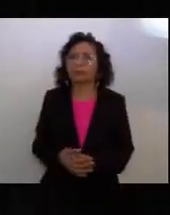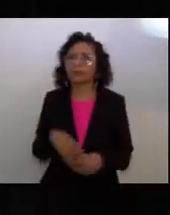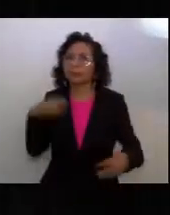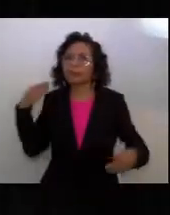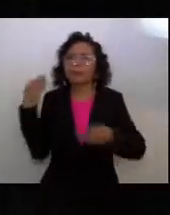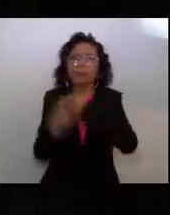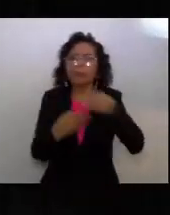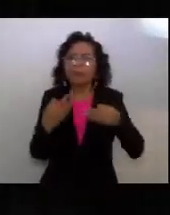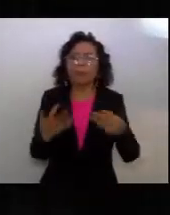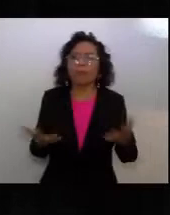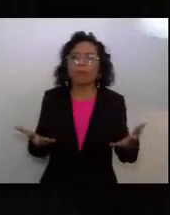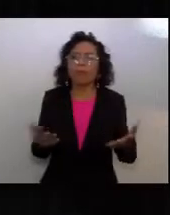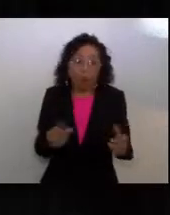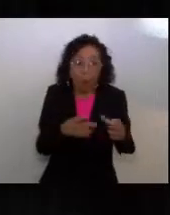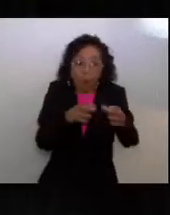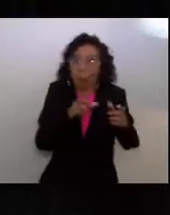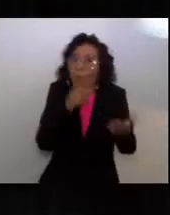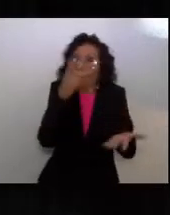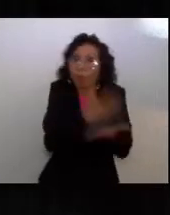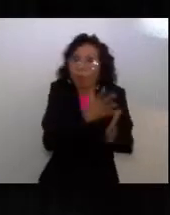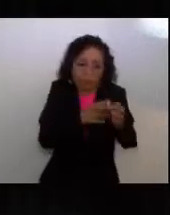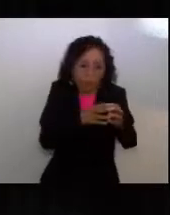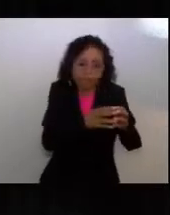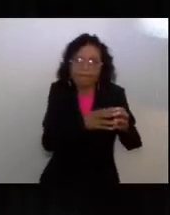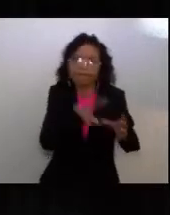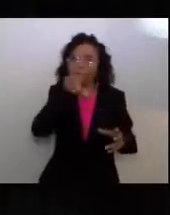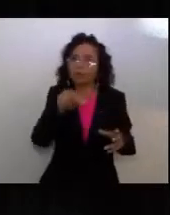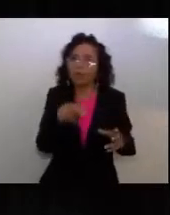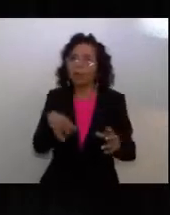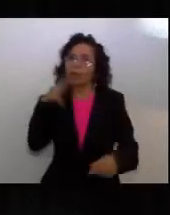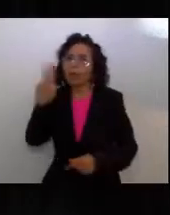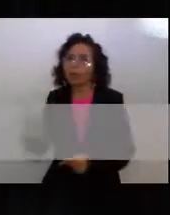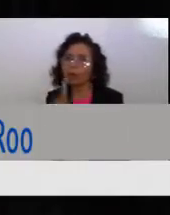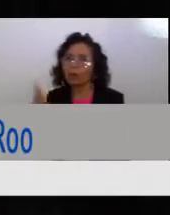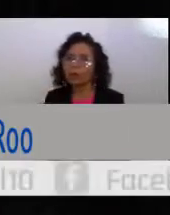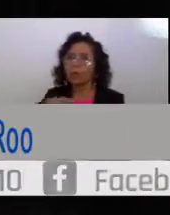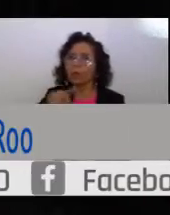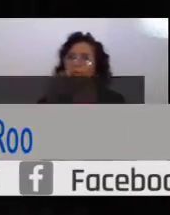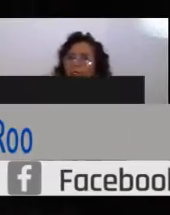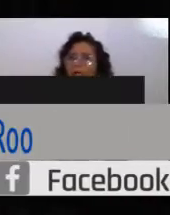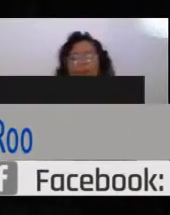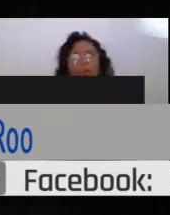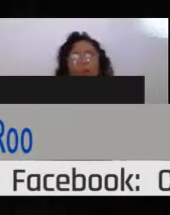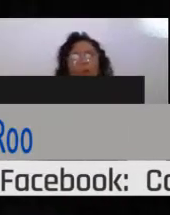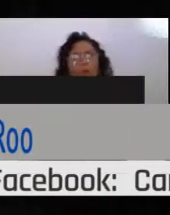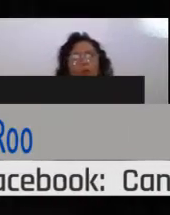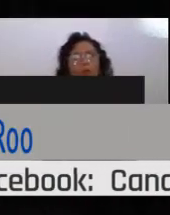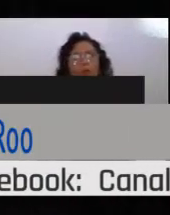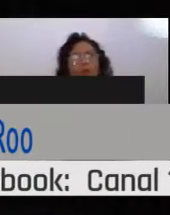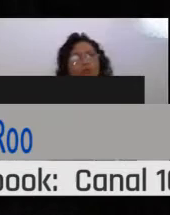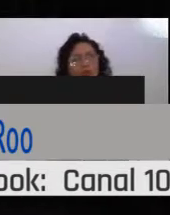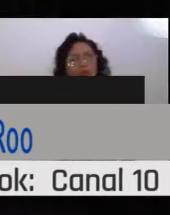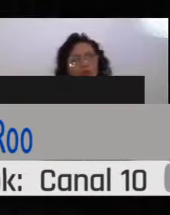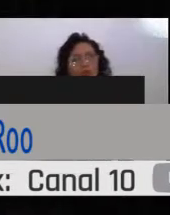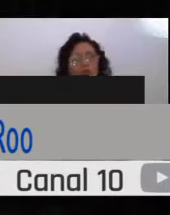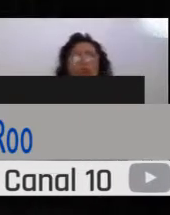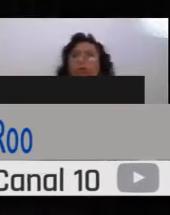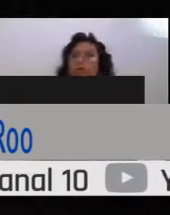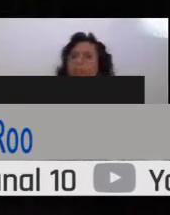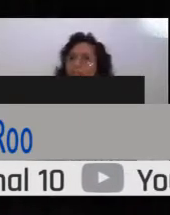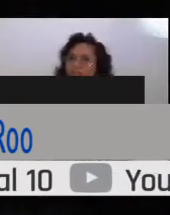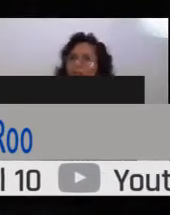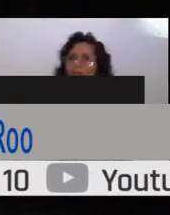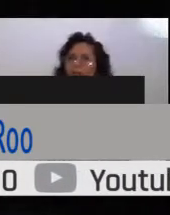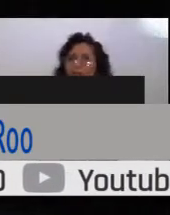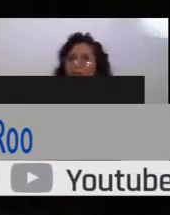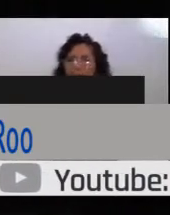No celebraciones para unos cuantos. Celebración para todo el pueblo de Quintana Roo. Juntas y juntos, uniéndonos en comunidad, en